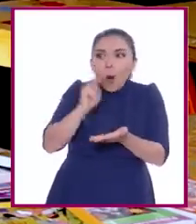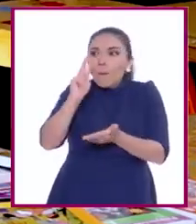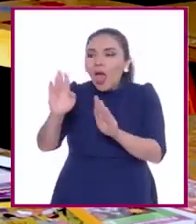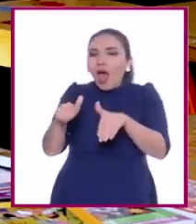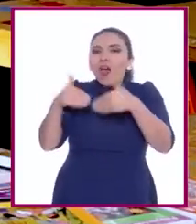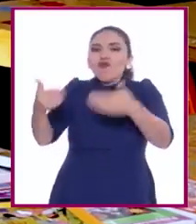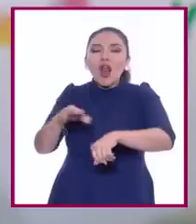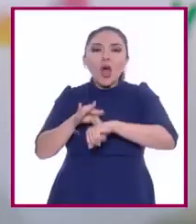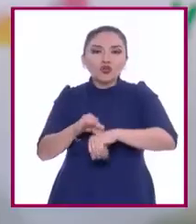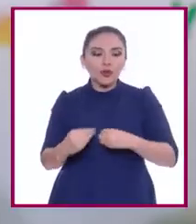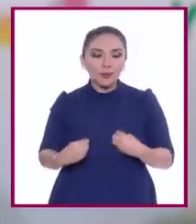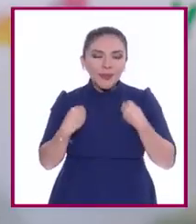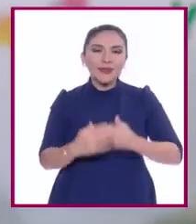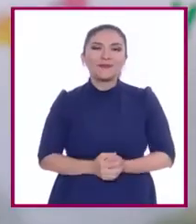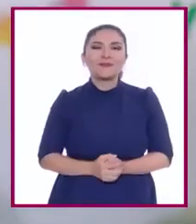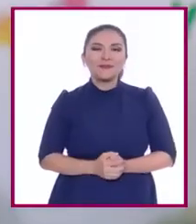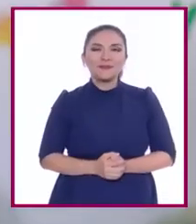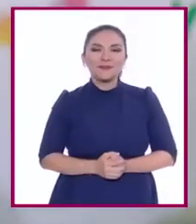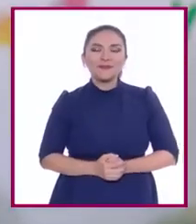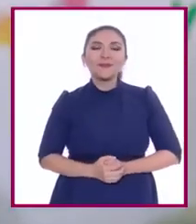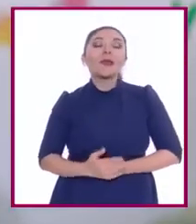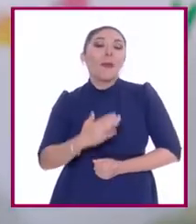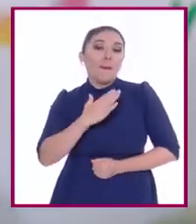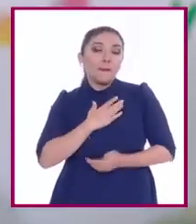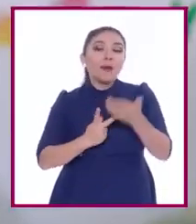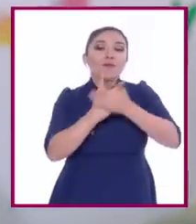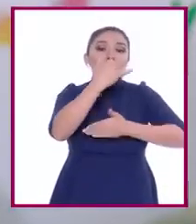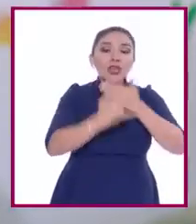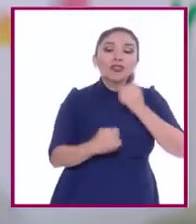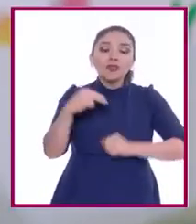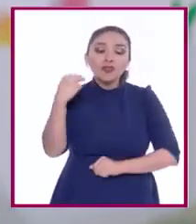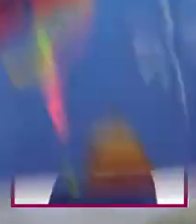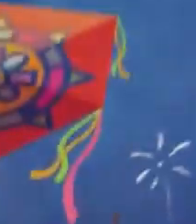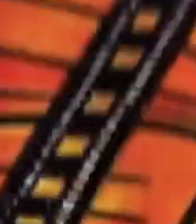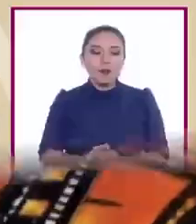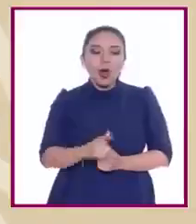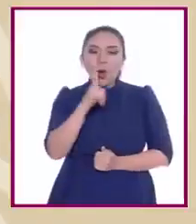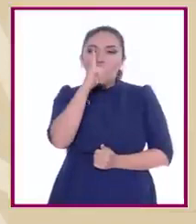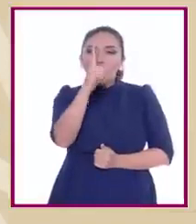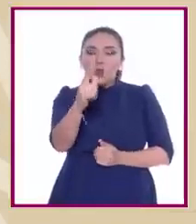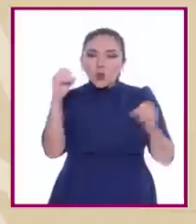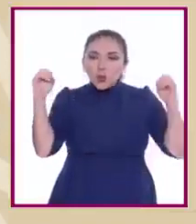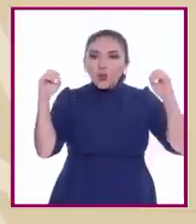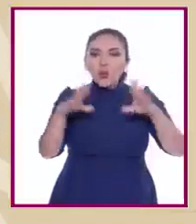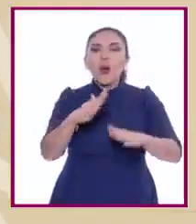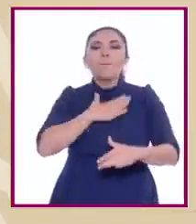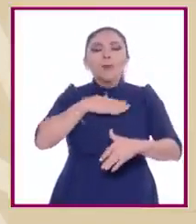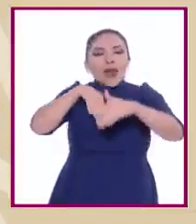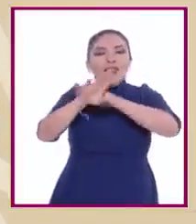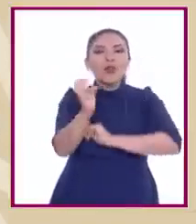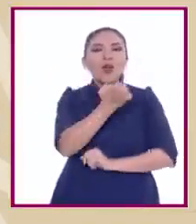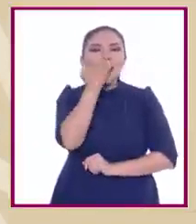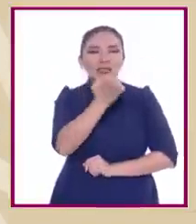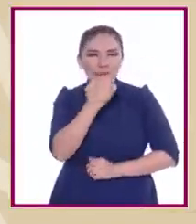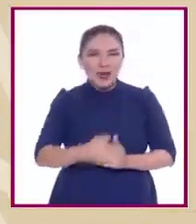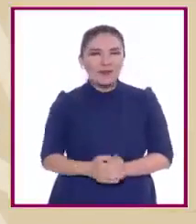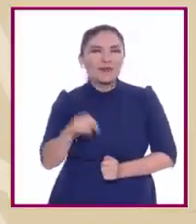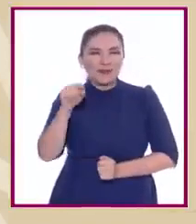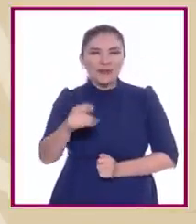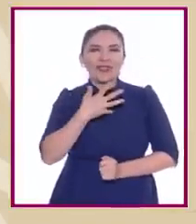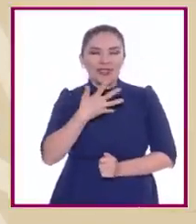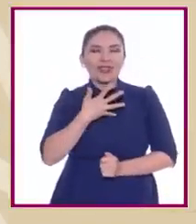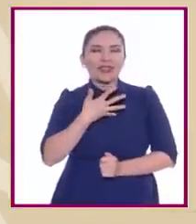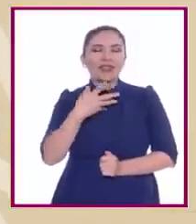las realidades. Mi proyecto se titula Iluminando mi escuela. Está